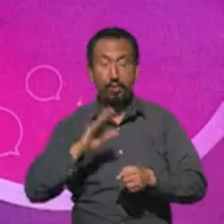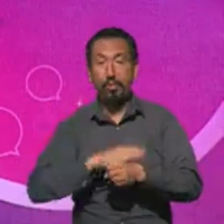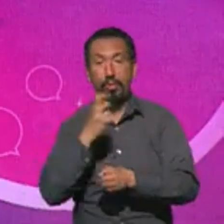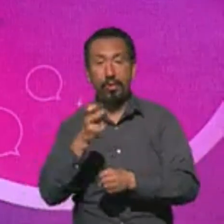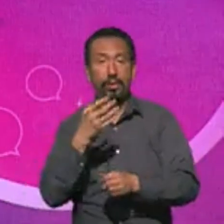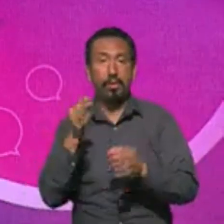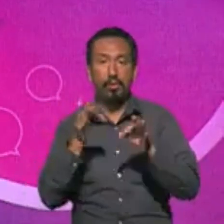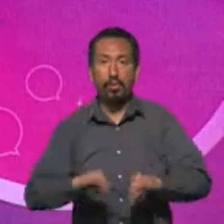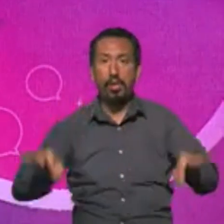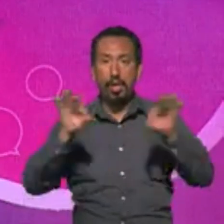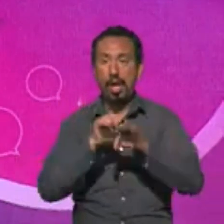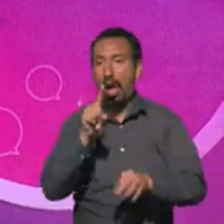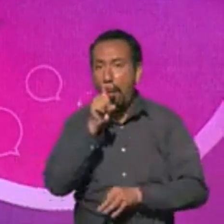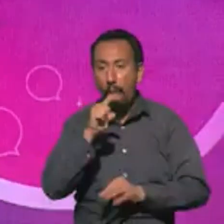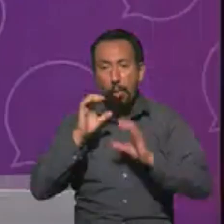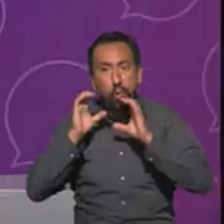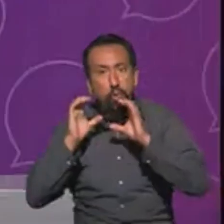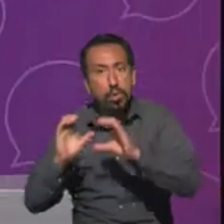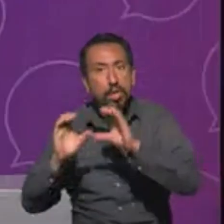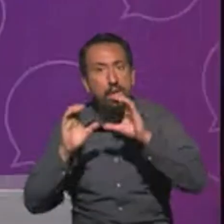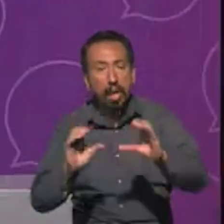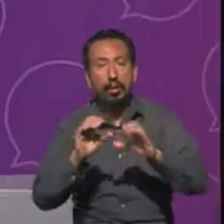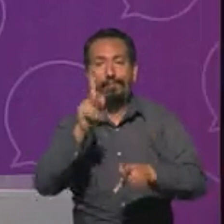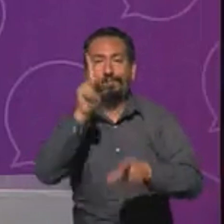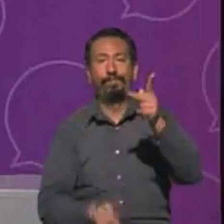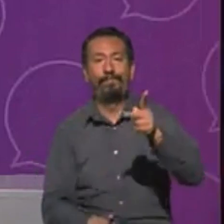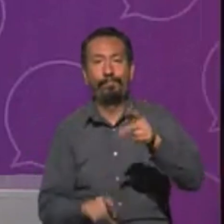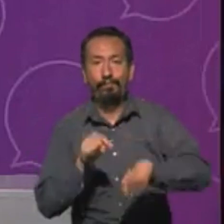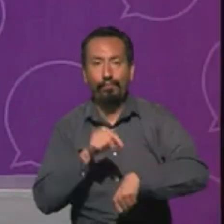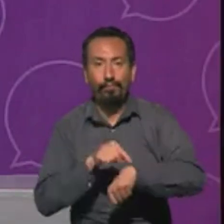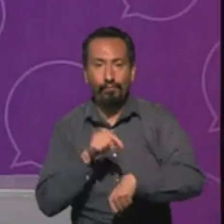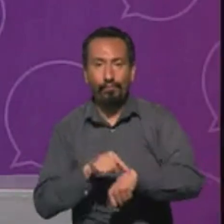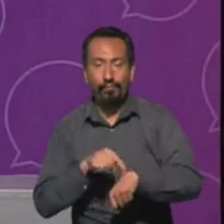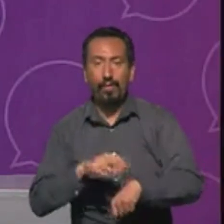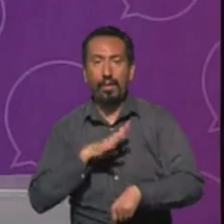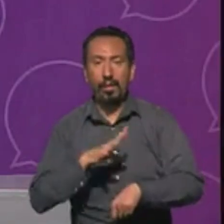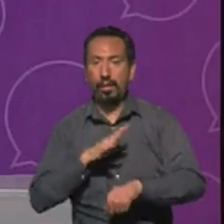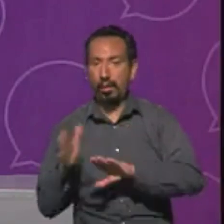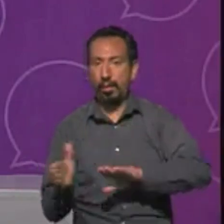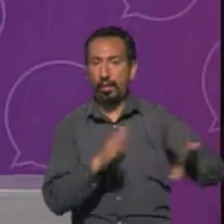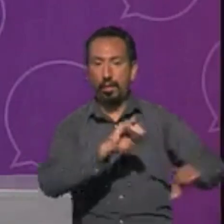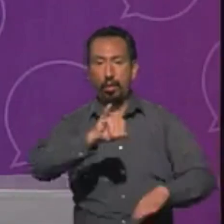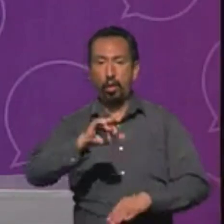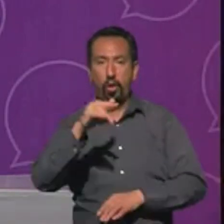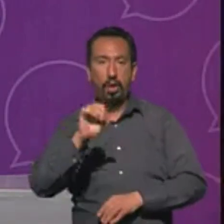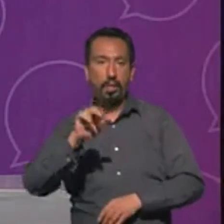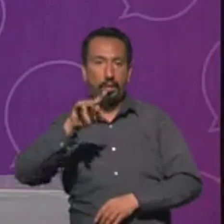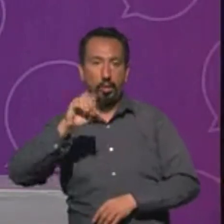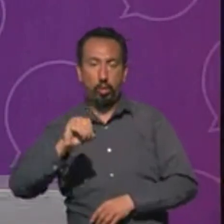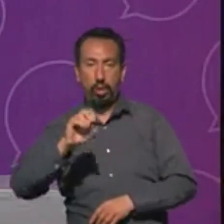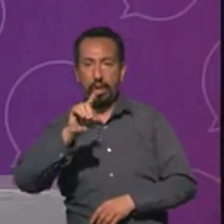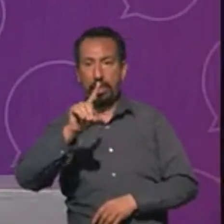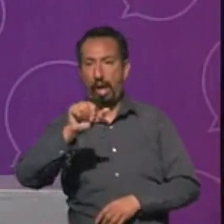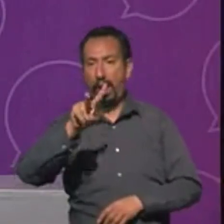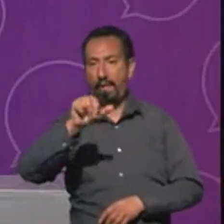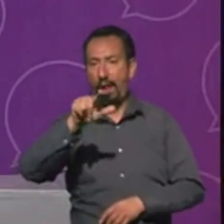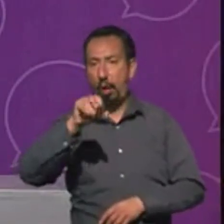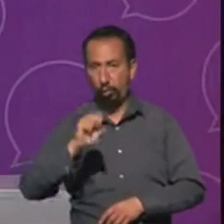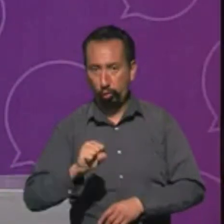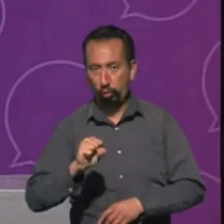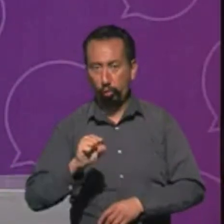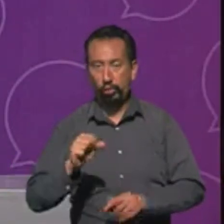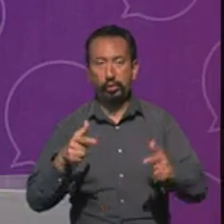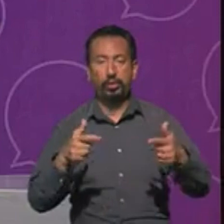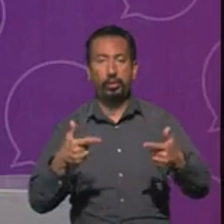agua tenemos que cuidarla como lo más preciado que tenemos muchas gracias candidato vamos ahora con Jorge Alberto Acuña Dávalos candidato del